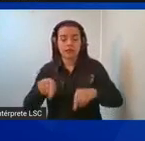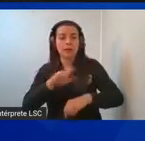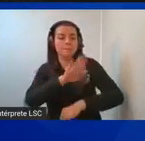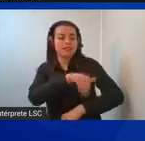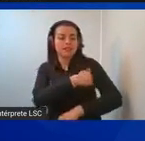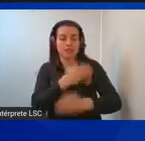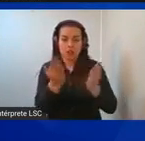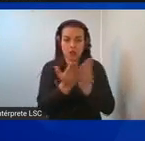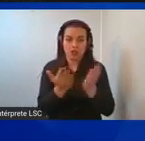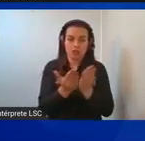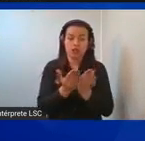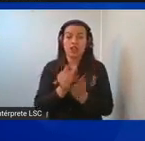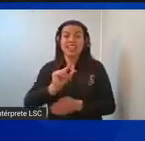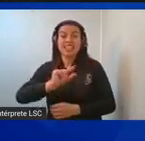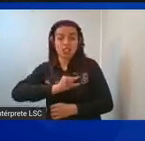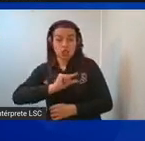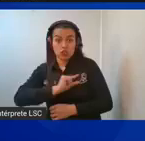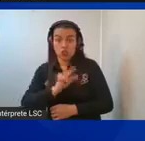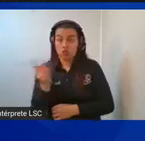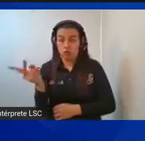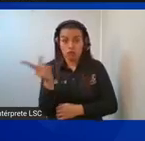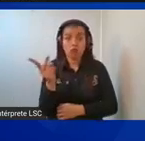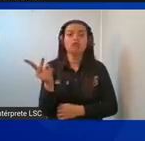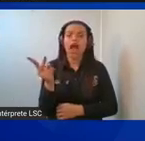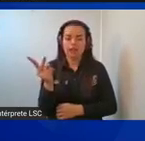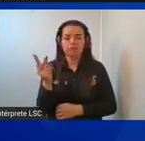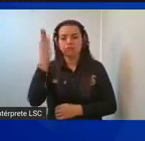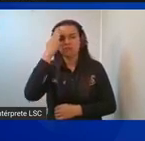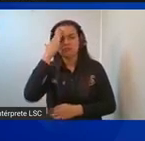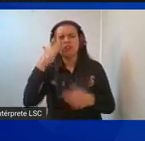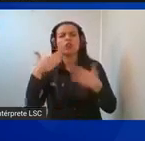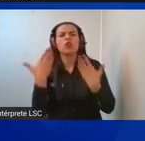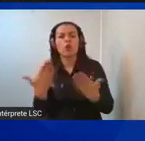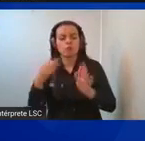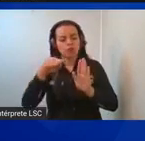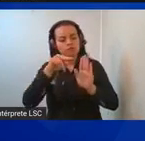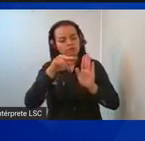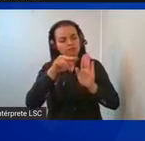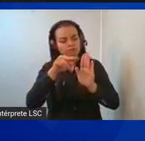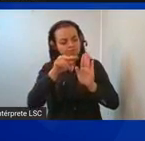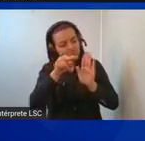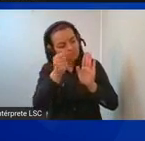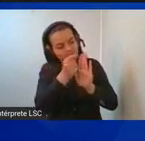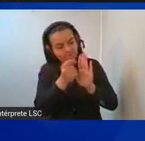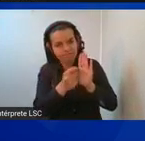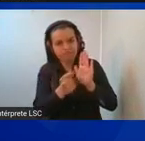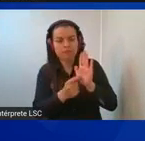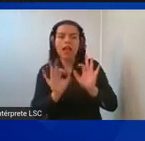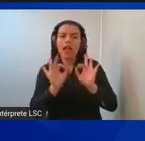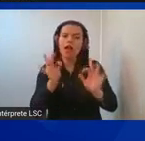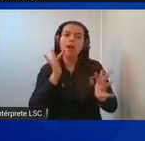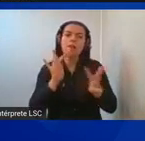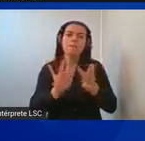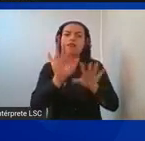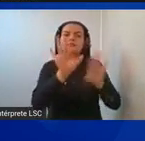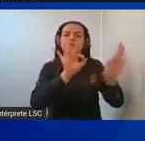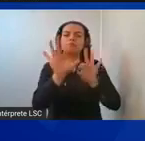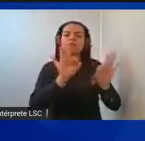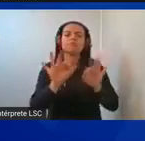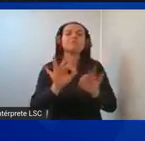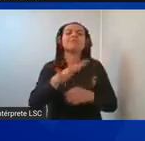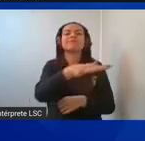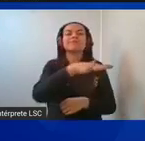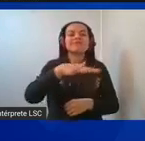INSOR, establecerá los requisitos y procedimientos para la selección de los consejeros de las organizaciones de personas sordas, estudiantes